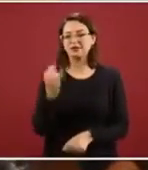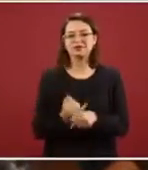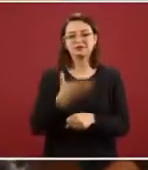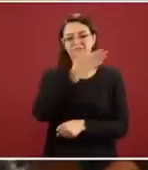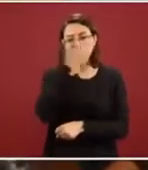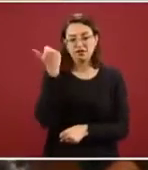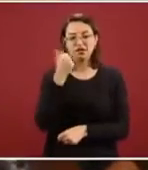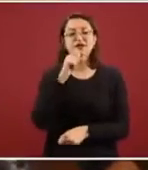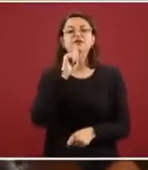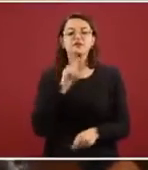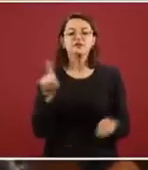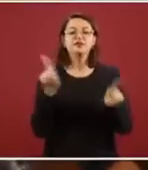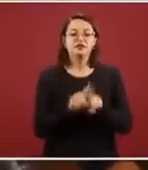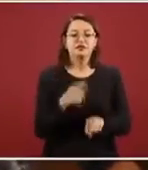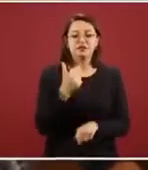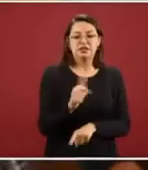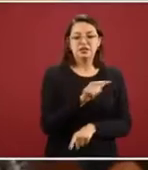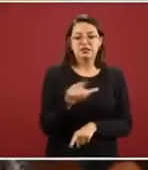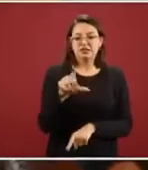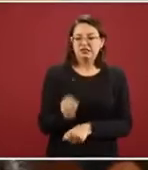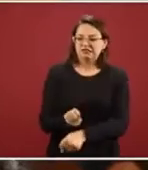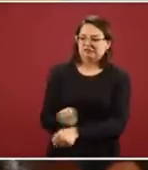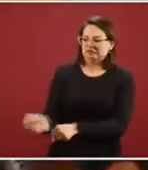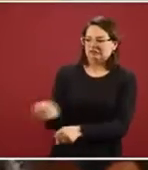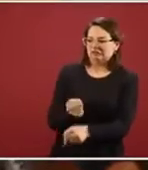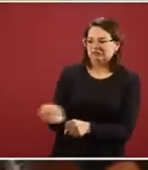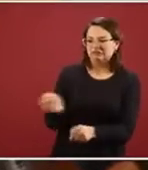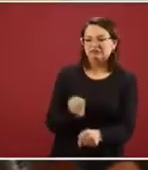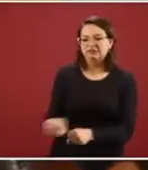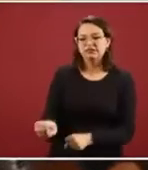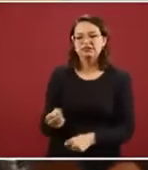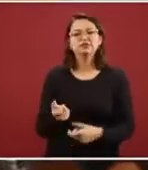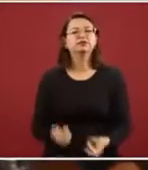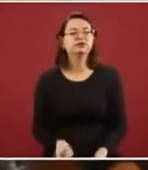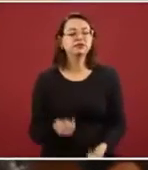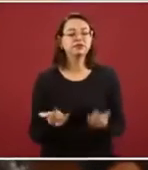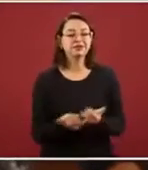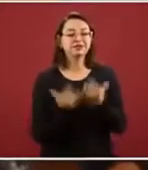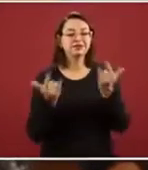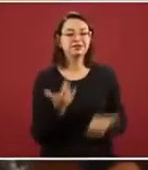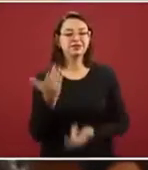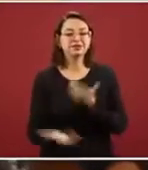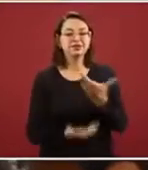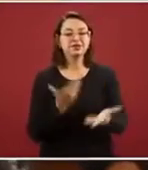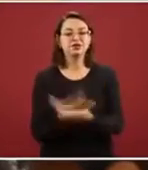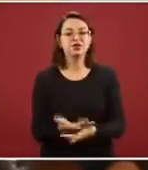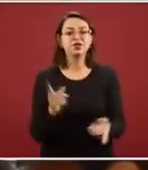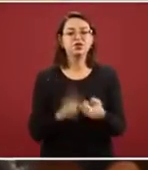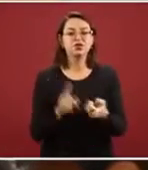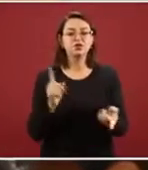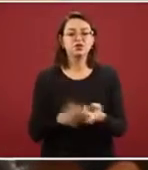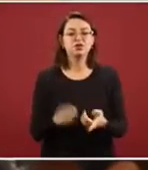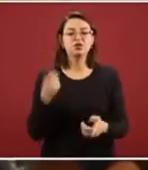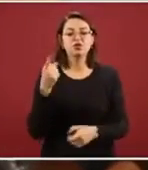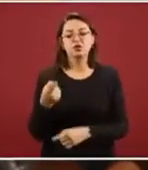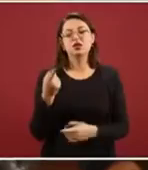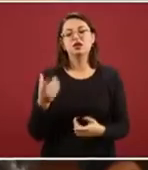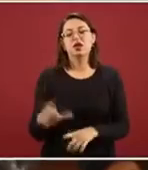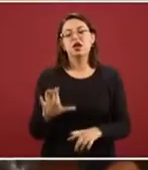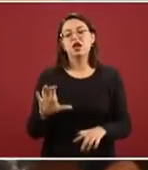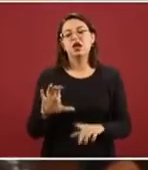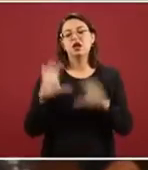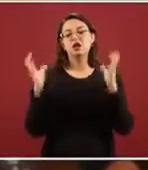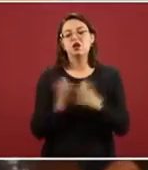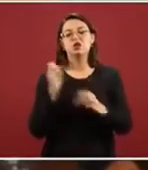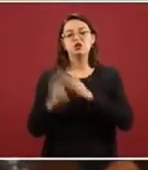también directamente por el señor Gallo y fue presentado este caso en el Congreso Mundial de Tortura por el